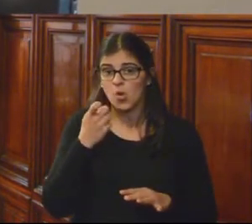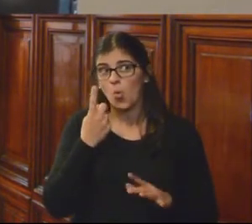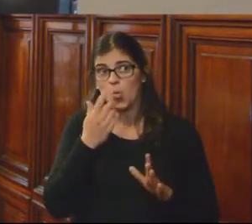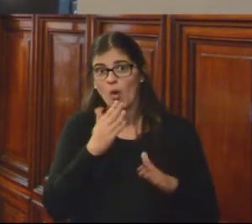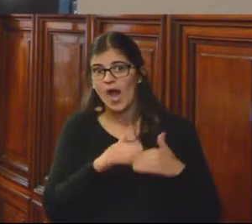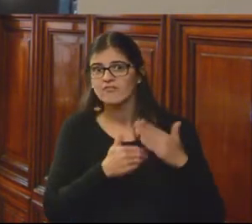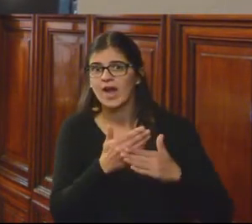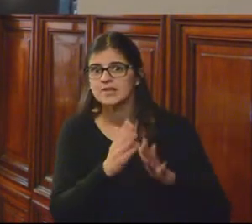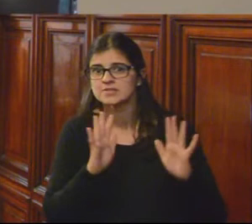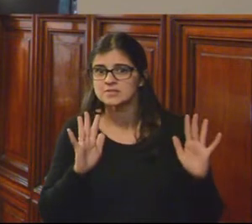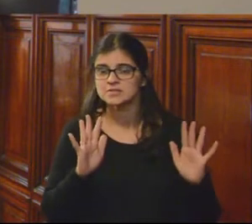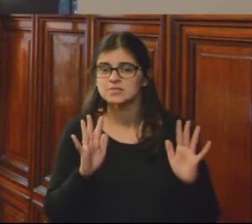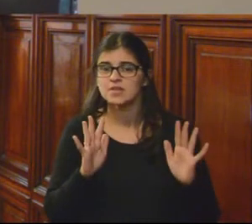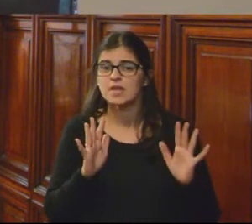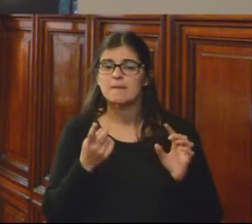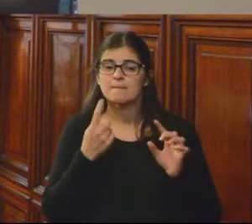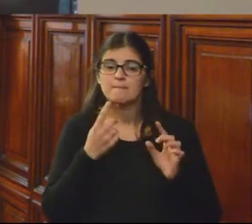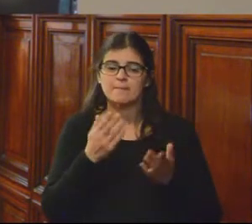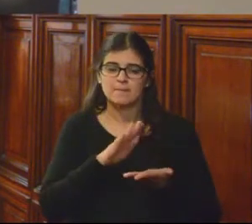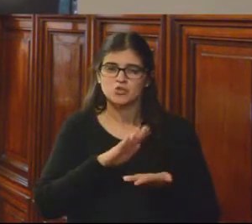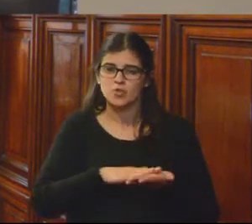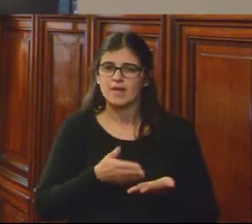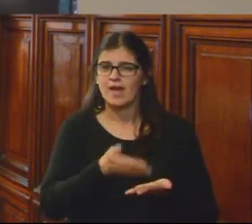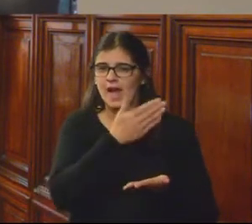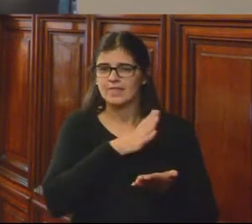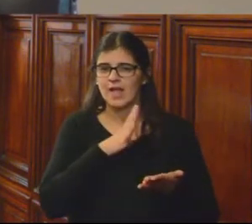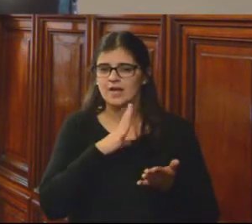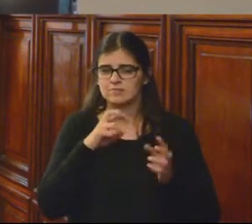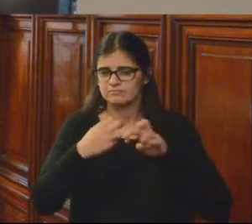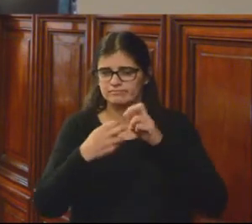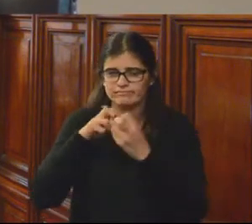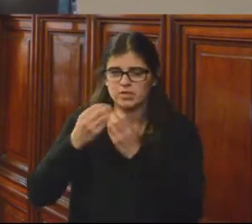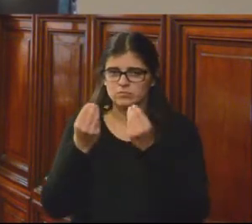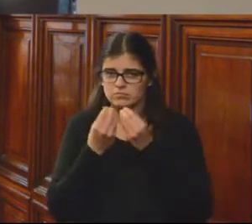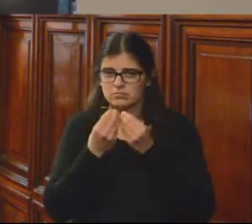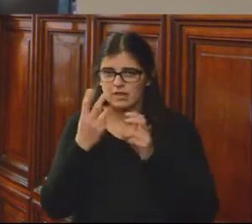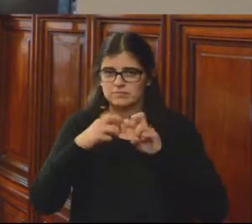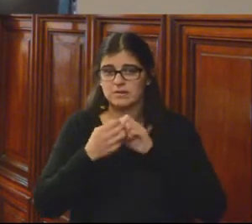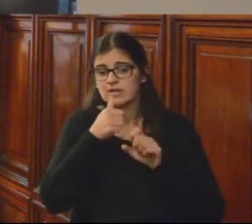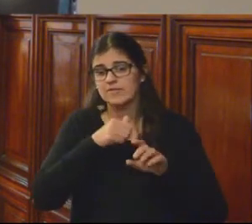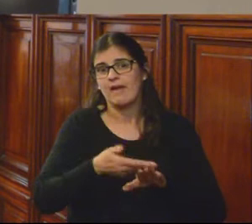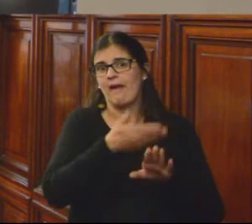avance sobre lo que había de hacinamiento en el pasado.